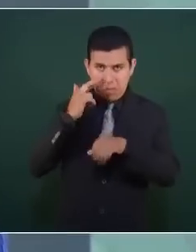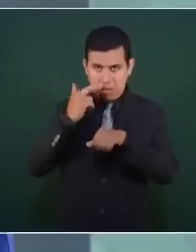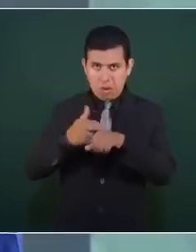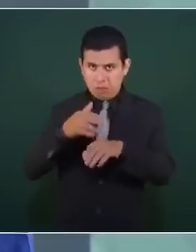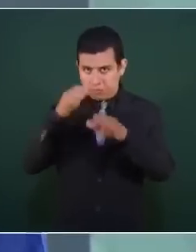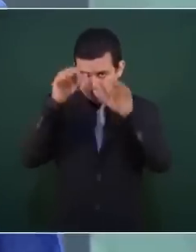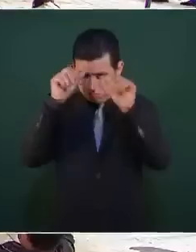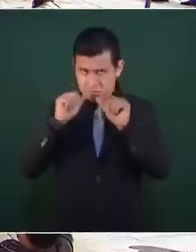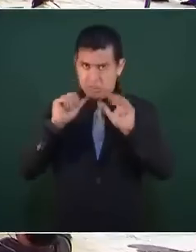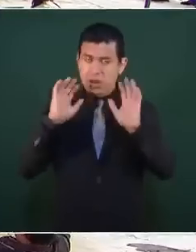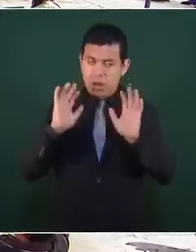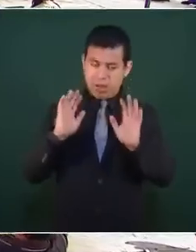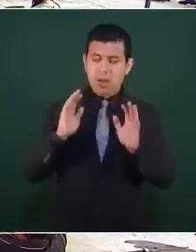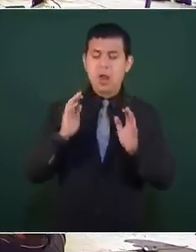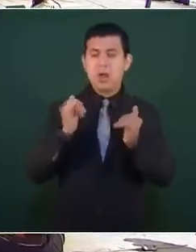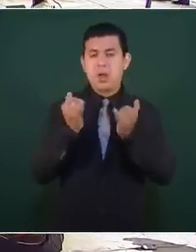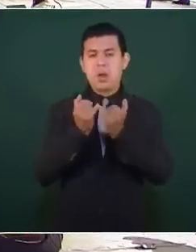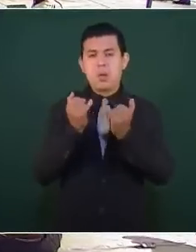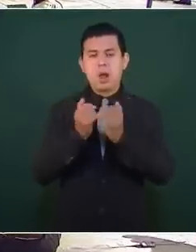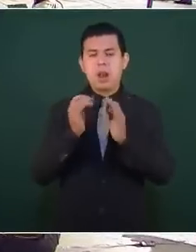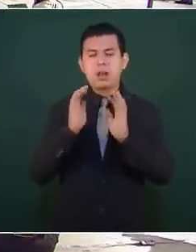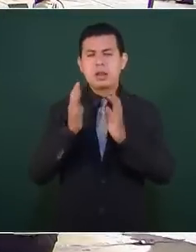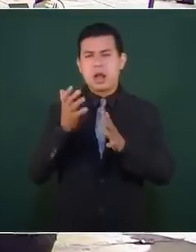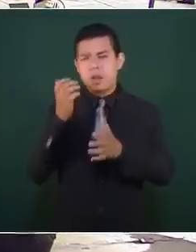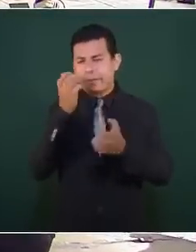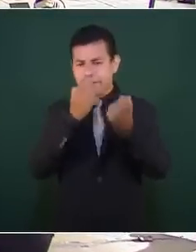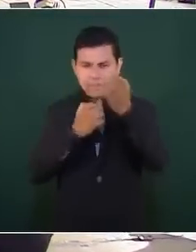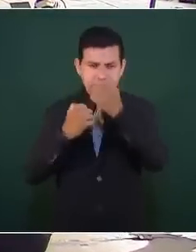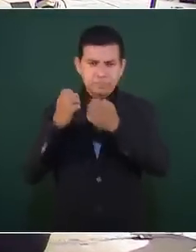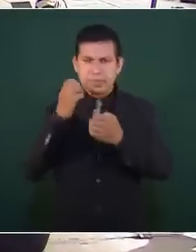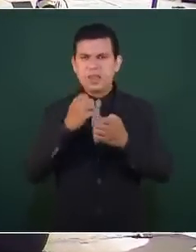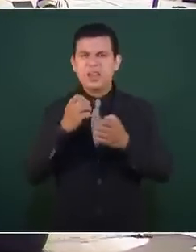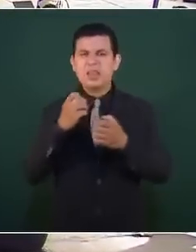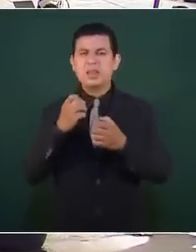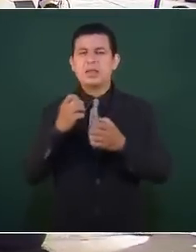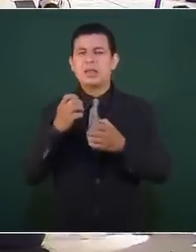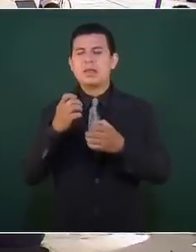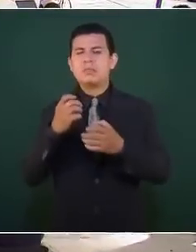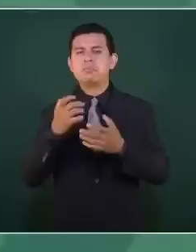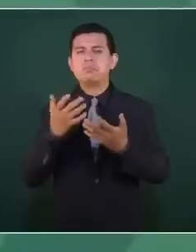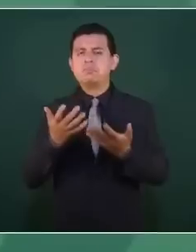También evaluamos los 10 parques